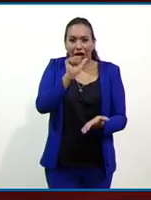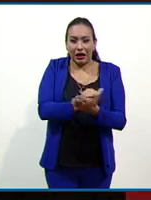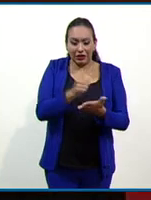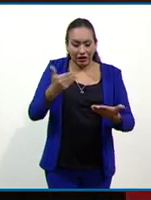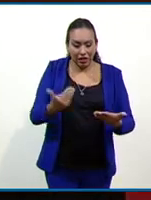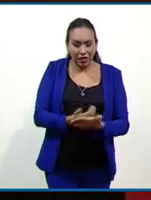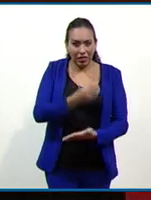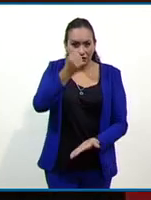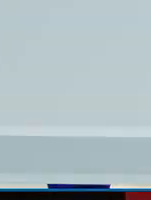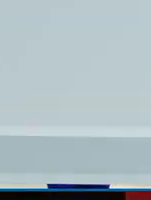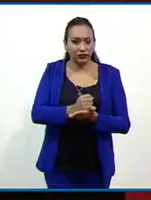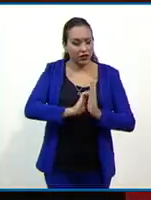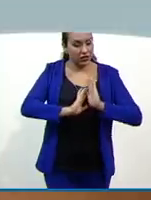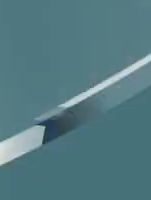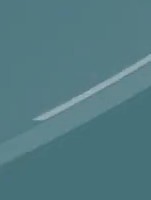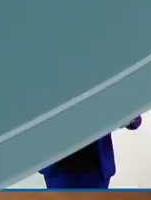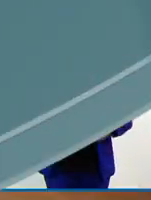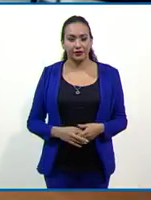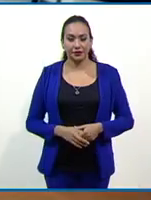correspondiente.